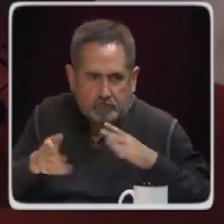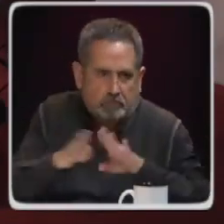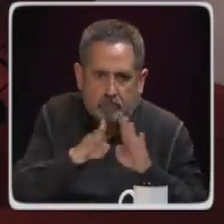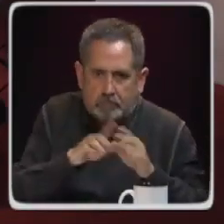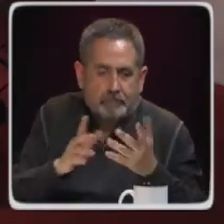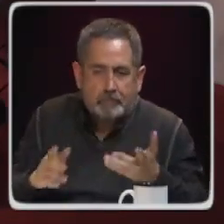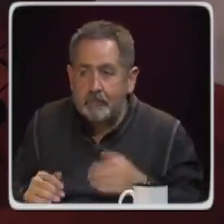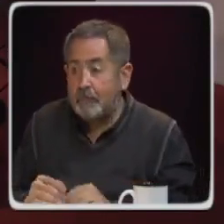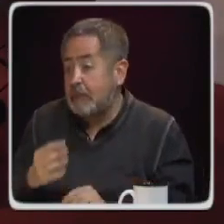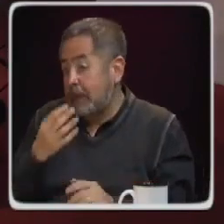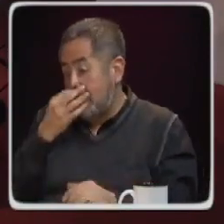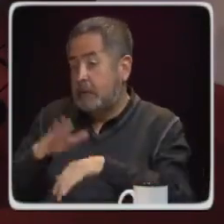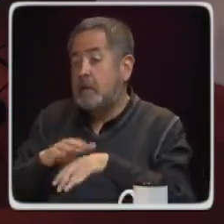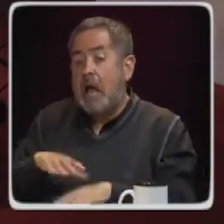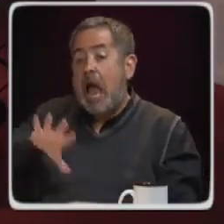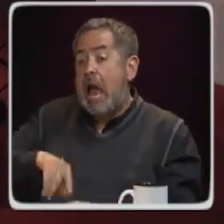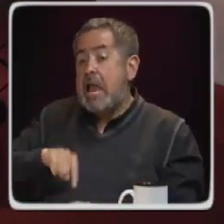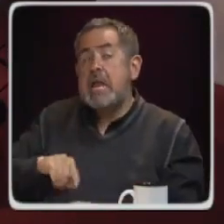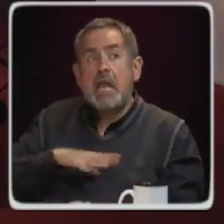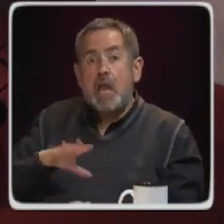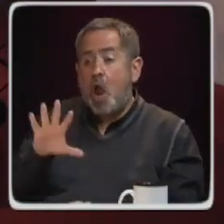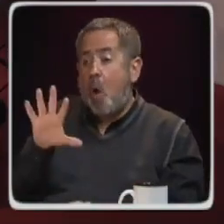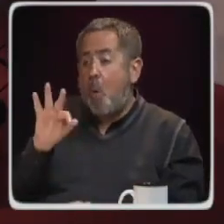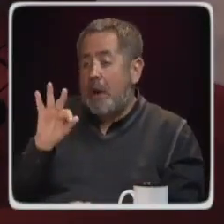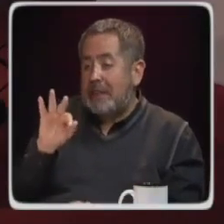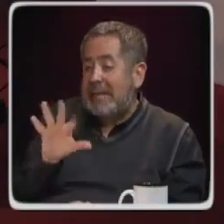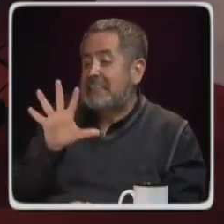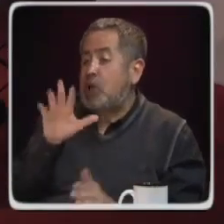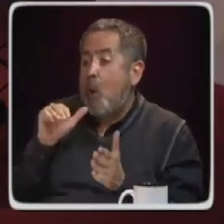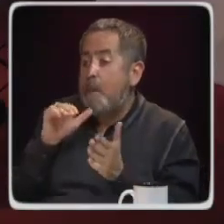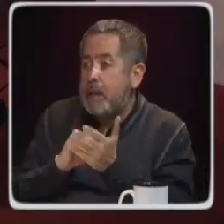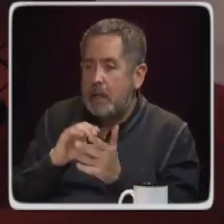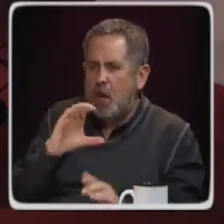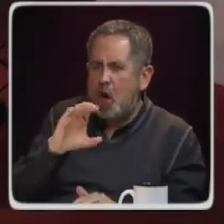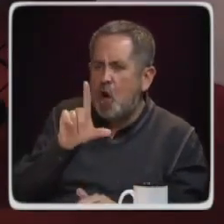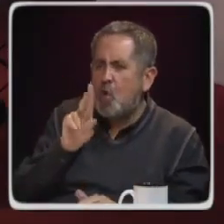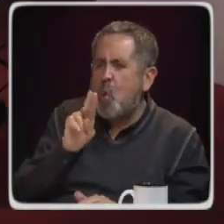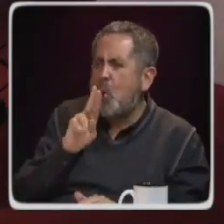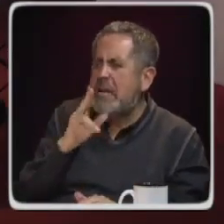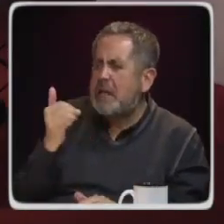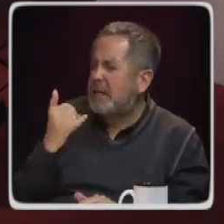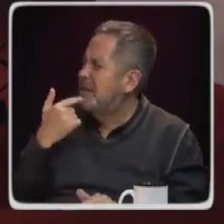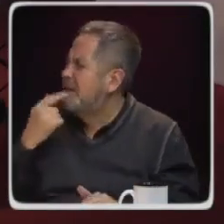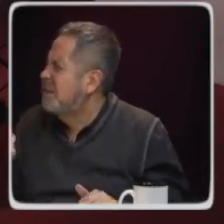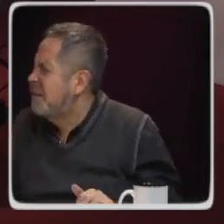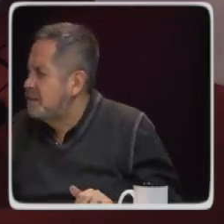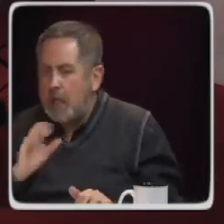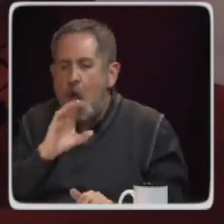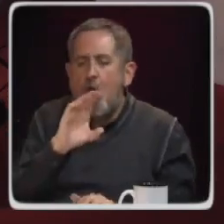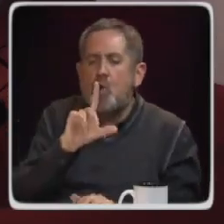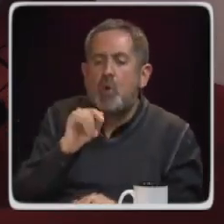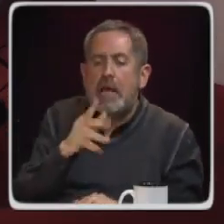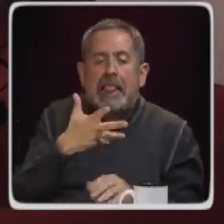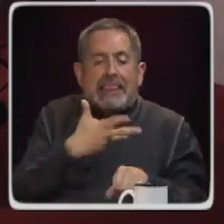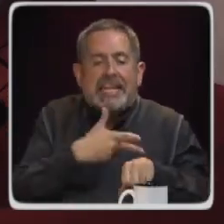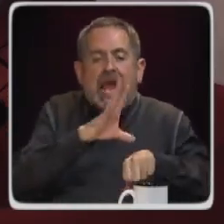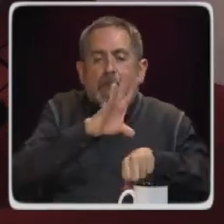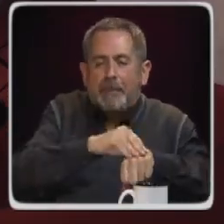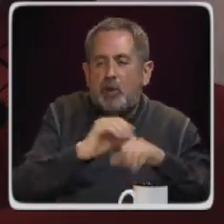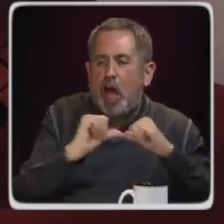de señas. Esto creo que ya ha sido diferente en estos tiempos, creo que ya está mejor. Yo me siento orgullosa de mi identidad